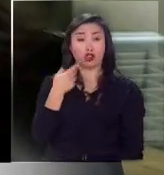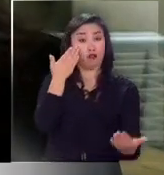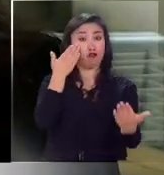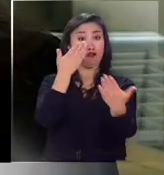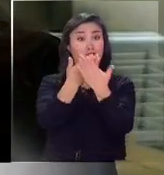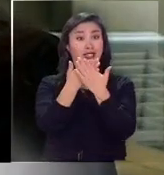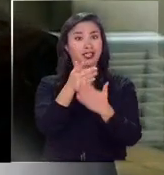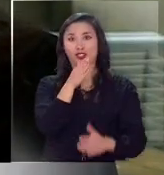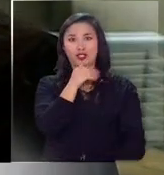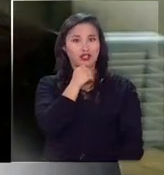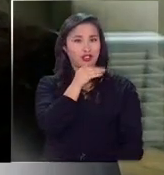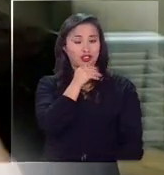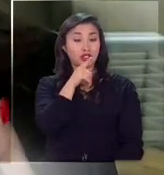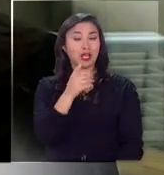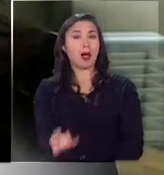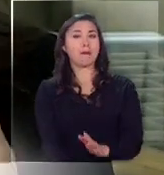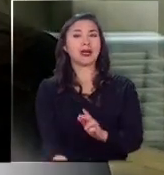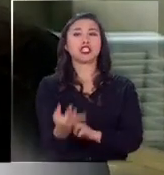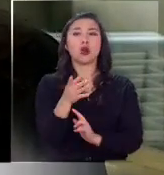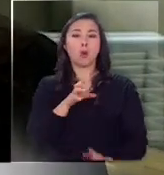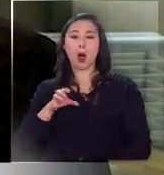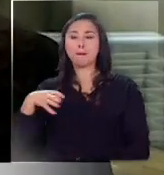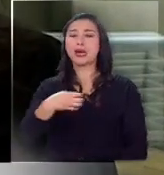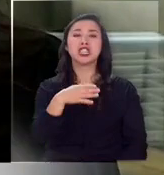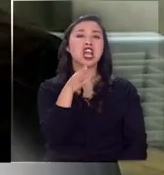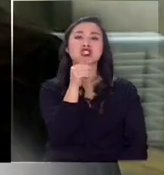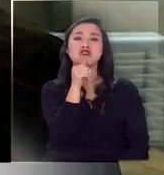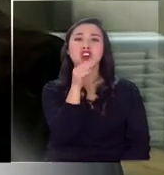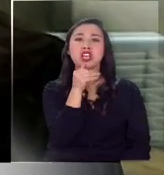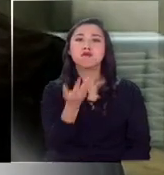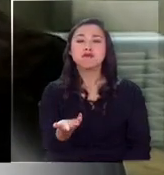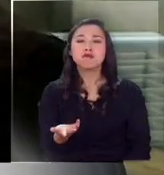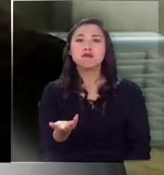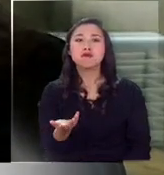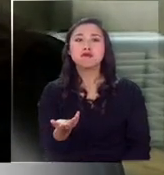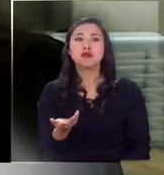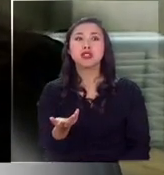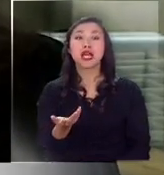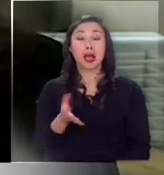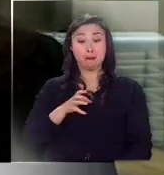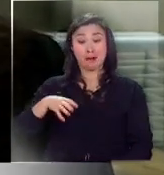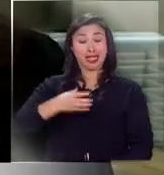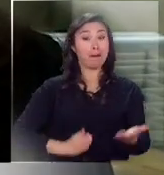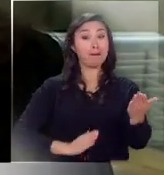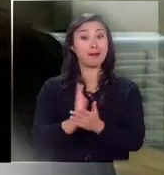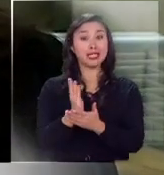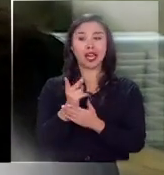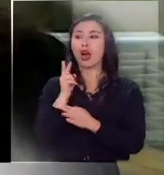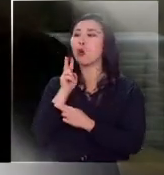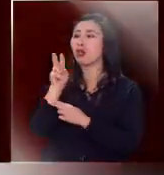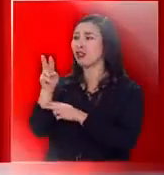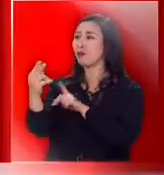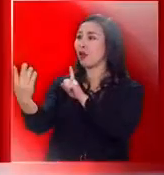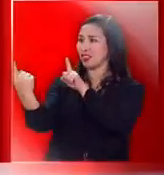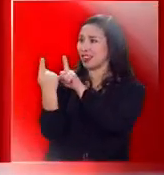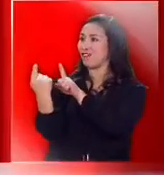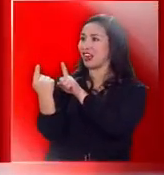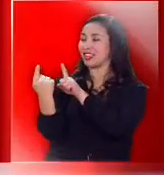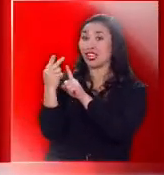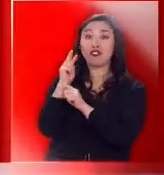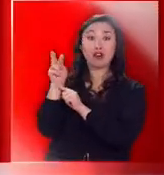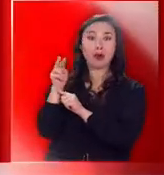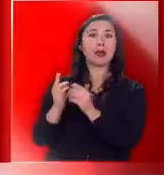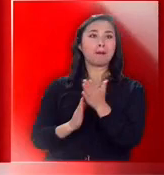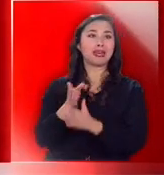al otro, entonces aparece una falta de empatía completa. La empatía se activa en los seres humanos cuando vemos la cara del otro. Un